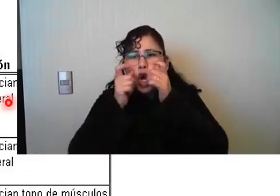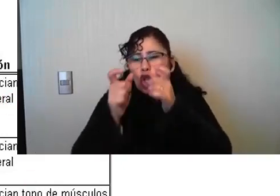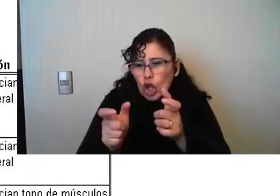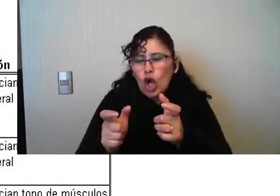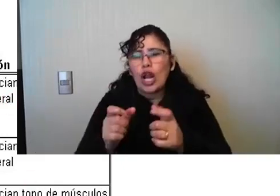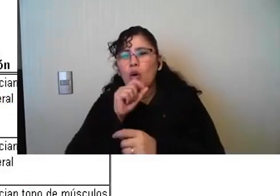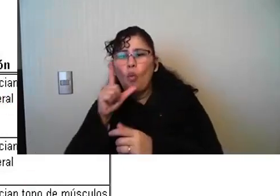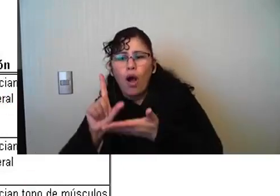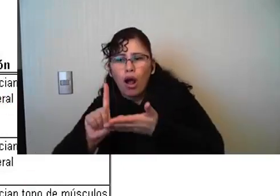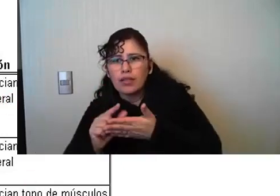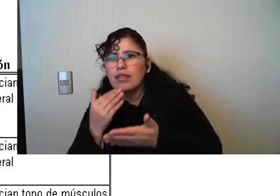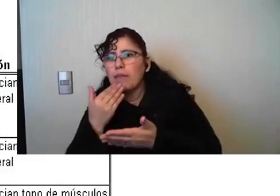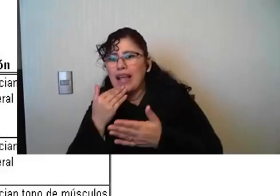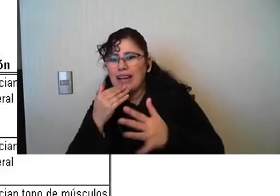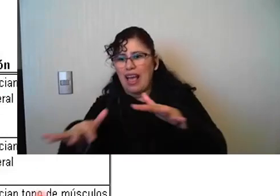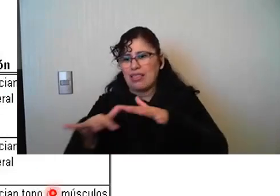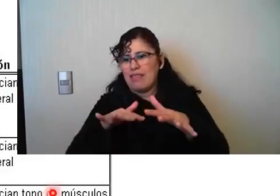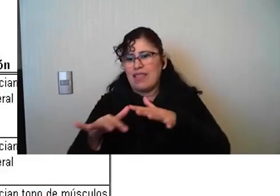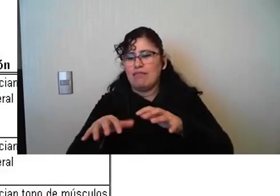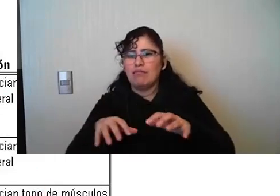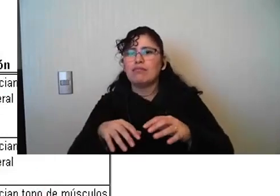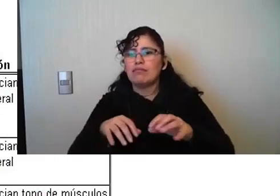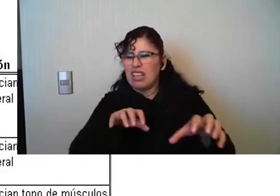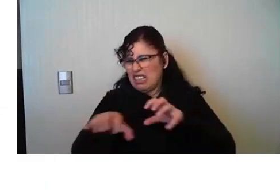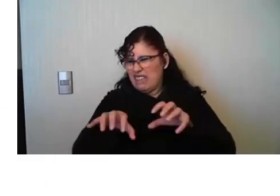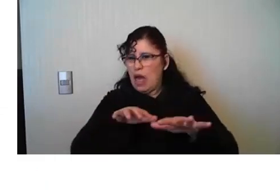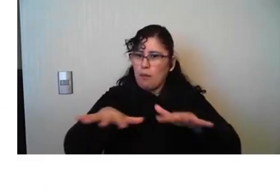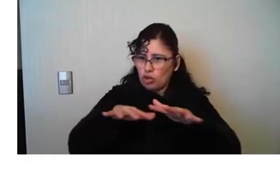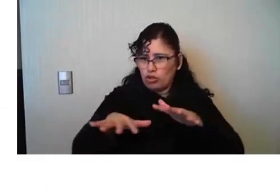motora siempre ipsilateral.